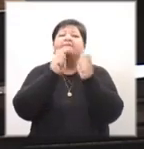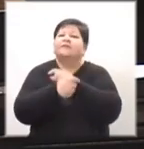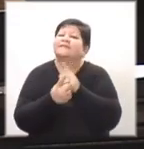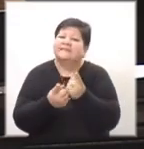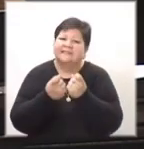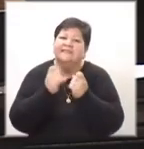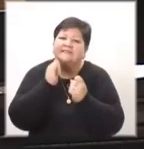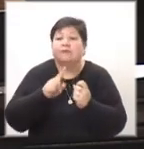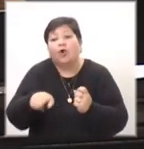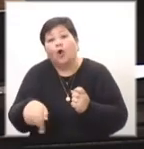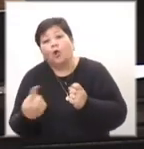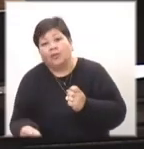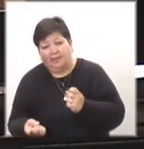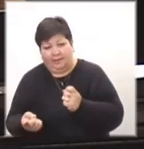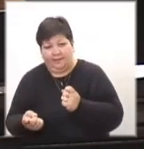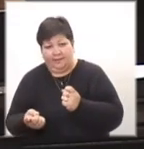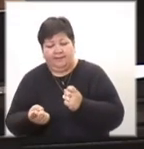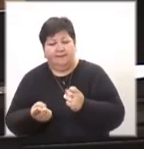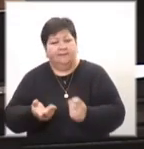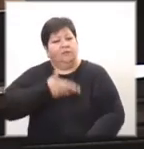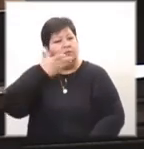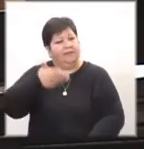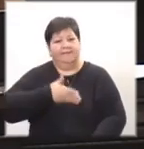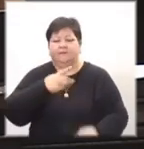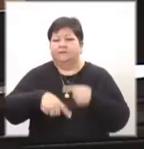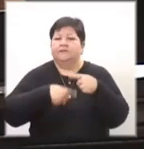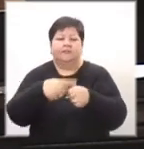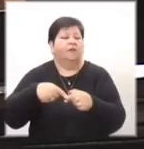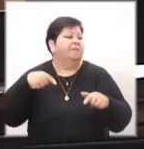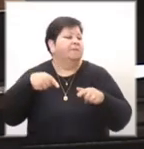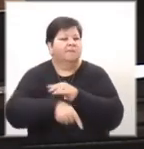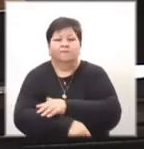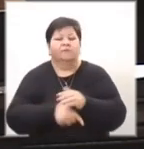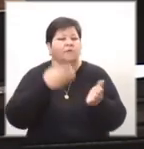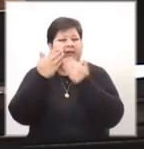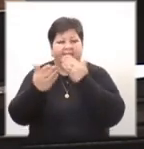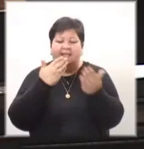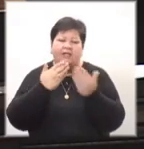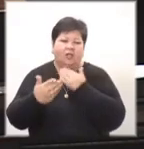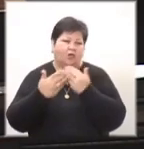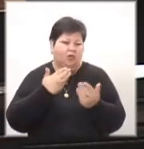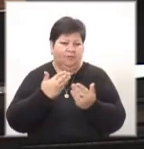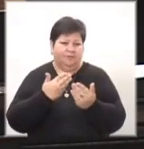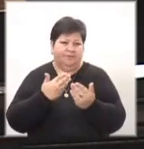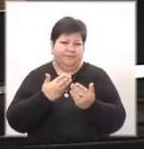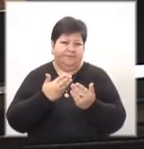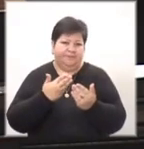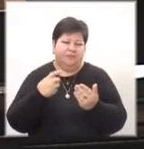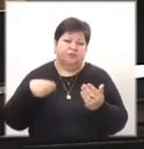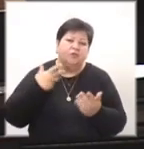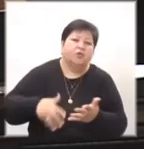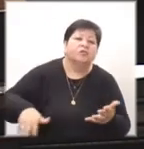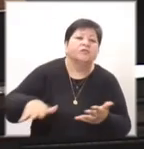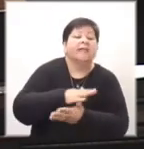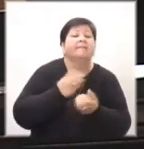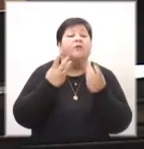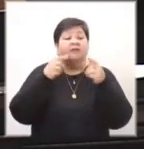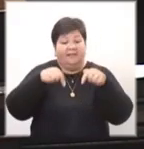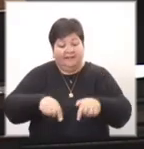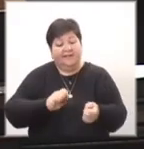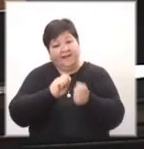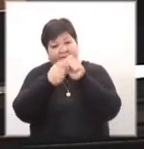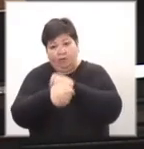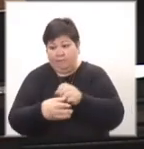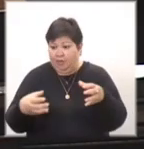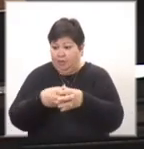y seguiremos reclamando un mayor y profundo diálogo de seguridad social hasta concretarla, porque esta reforma que votará la coalición